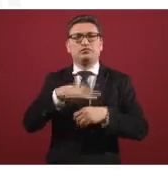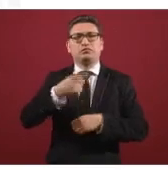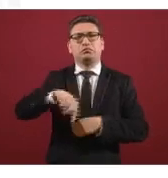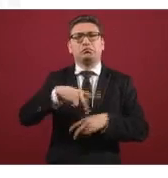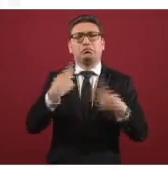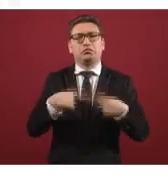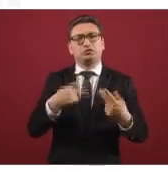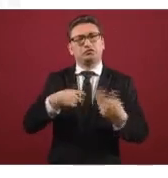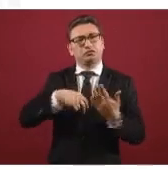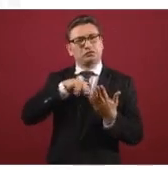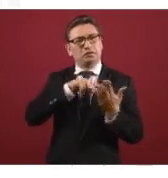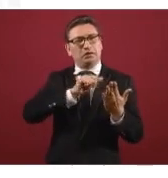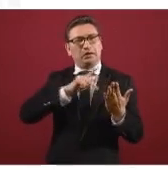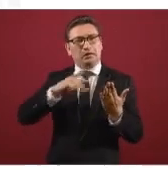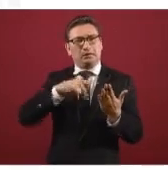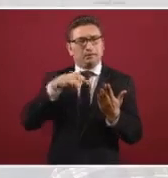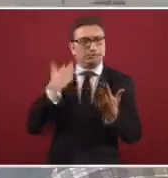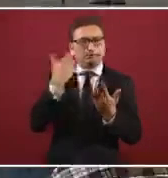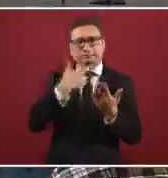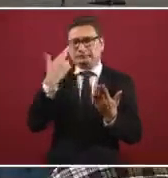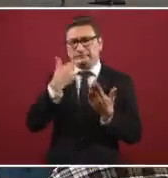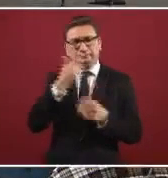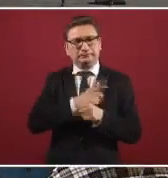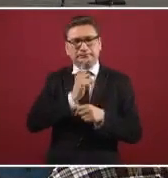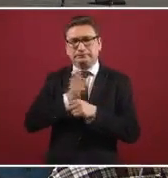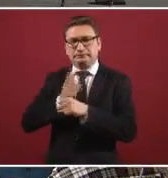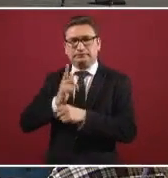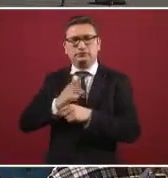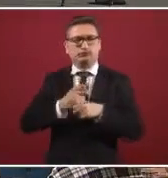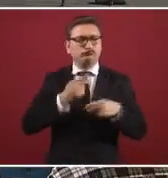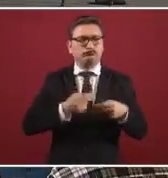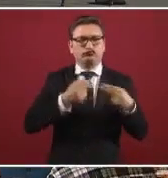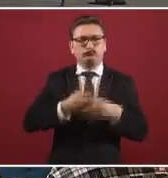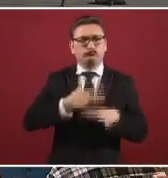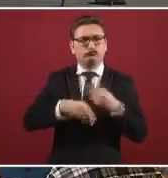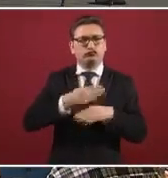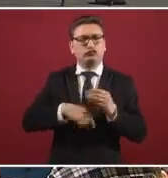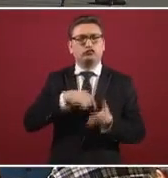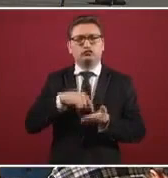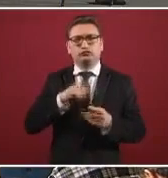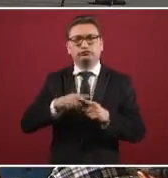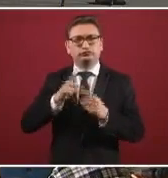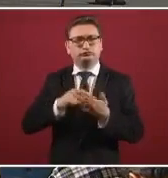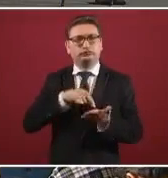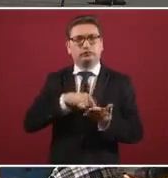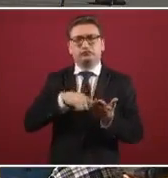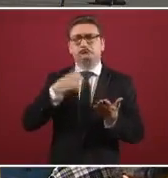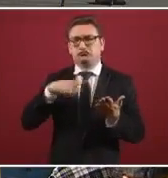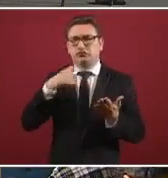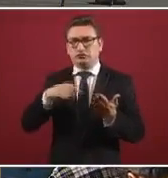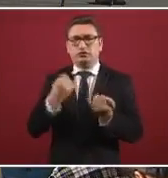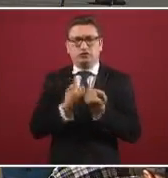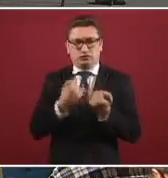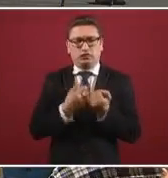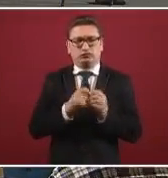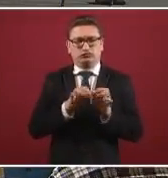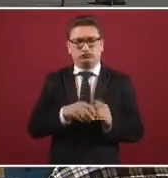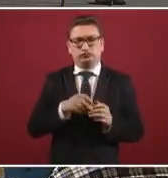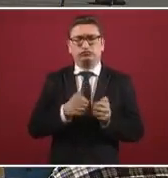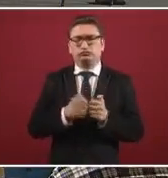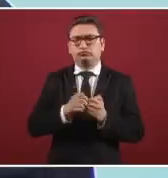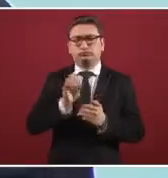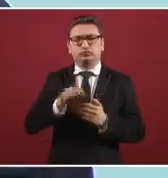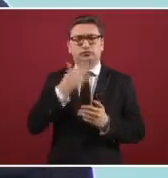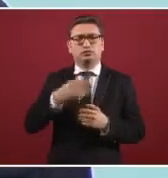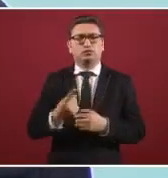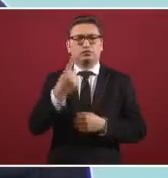de ser, se vuelven los auténticos verificadores del mercado en sitio. Muy buenos comentarios en general. Una